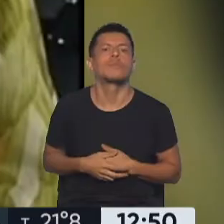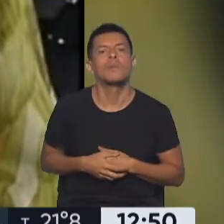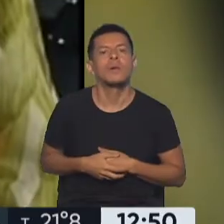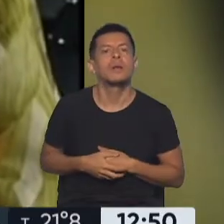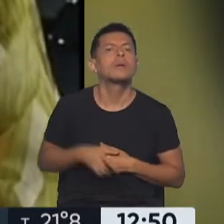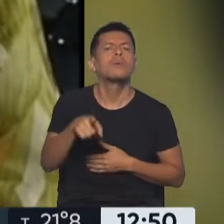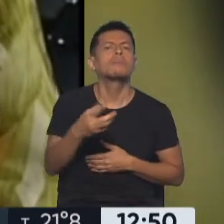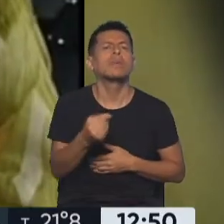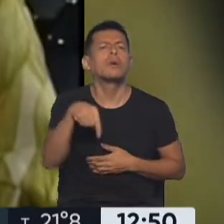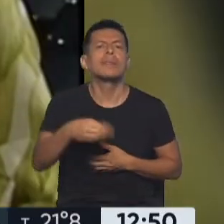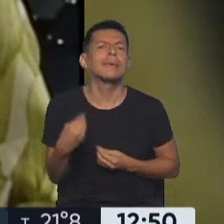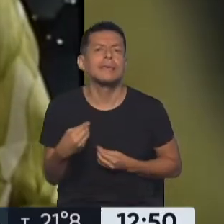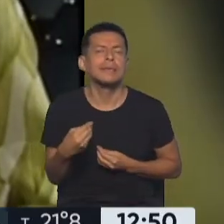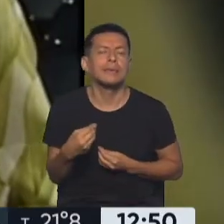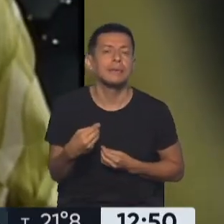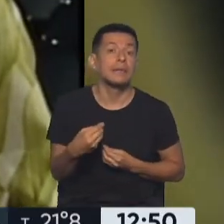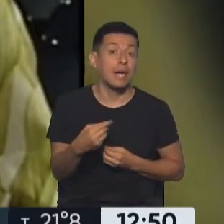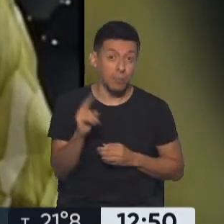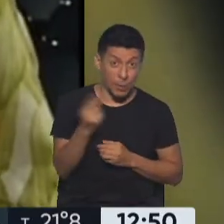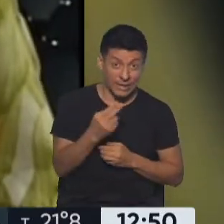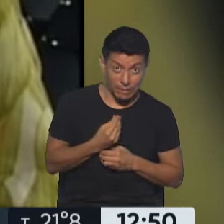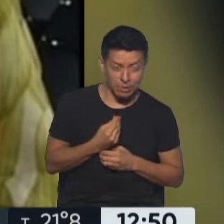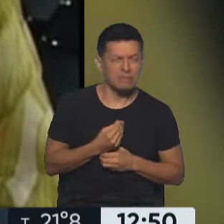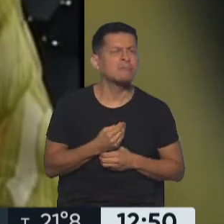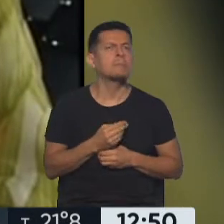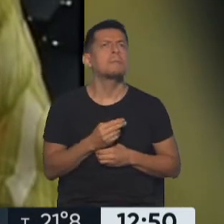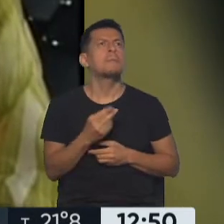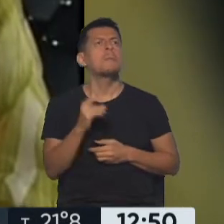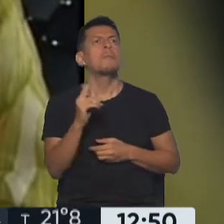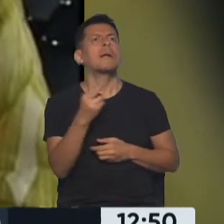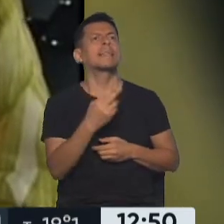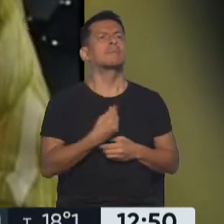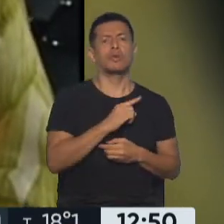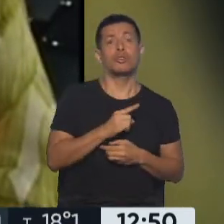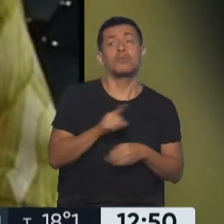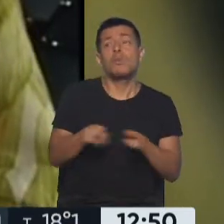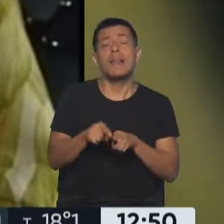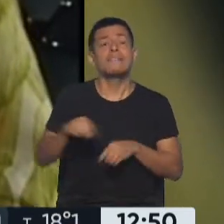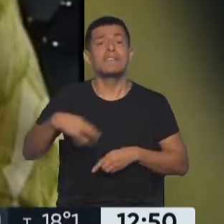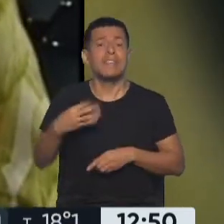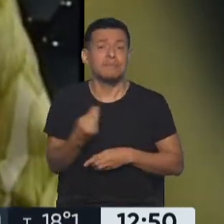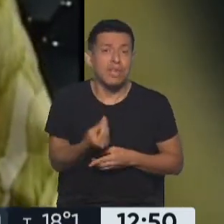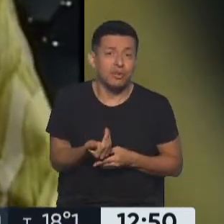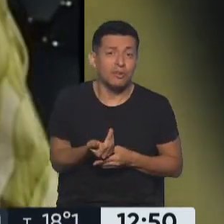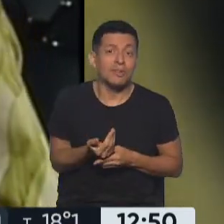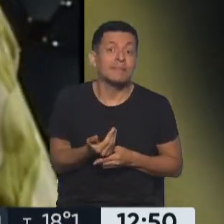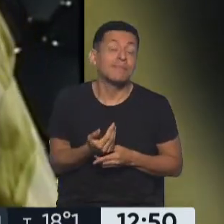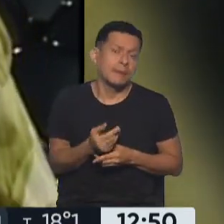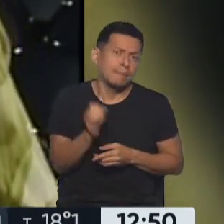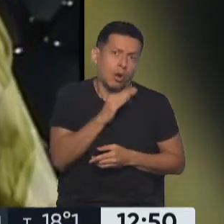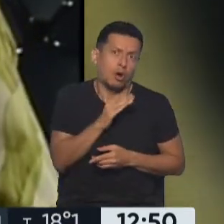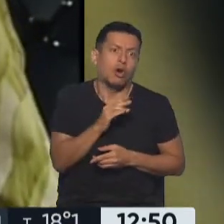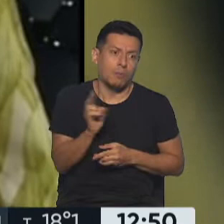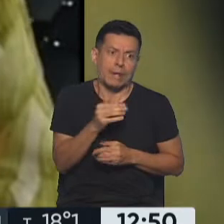miedo hoy? ¿A la muerte? Y no. A eso no, porque es como tenerle miedo a la vida. Lo que pasa es que cuanto más tarde venga, la hija de puta mejor,